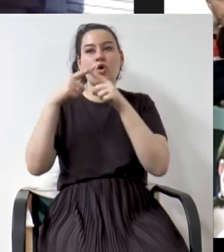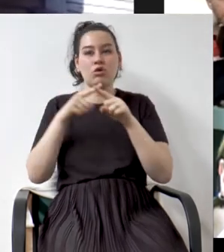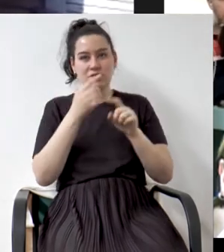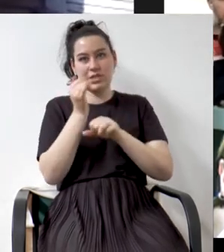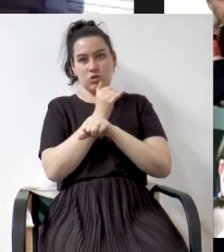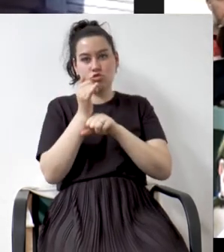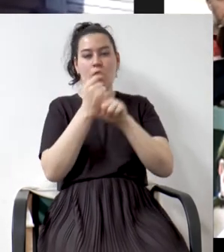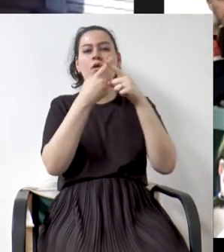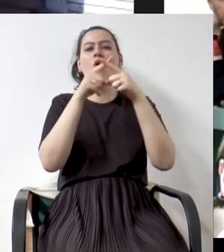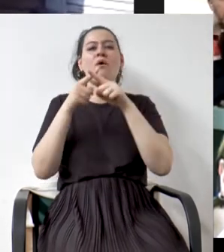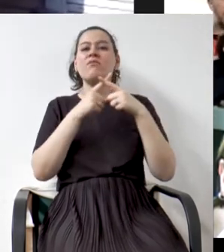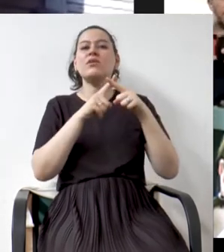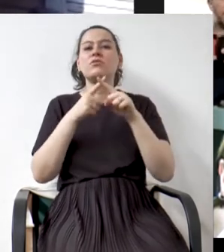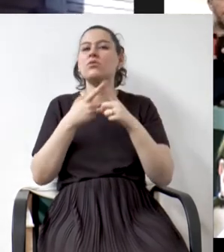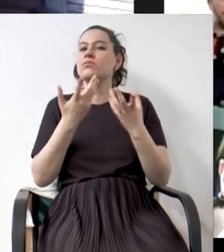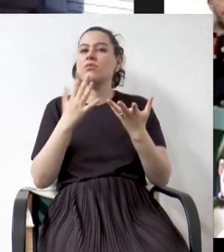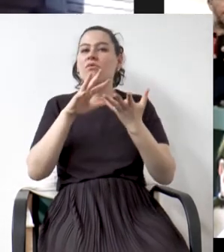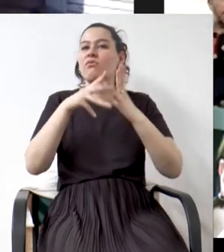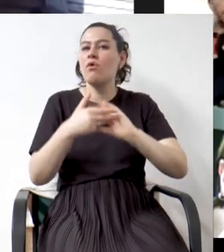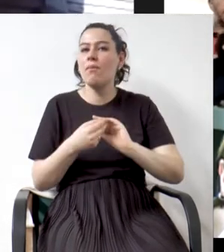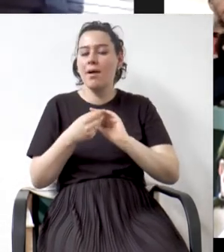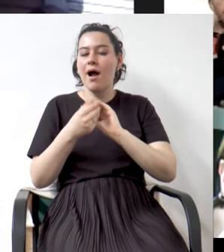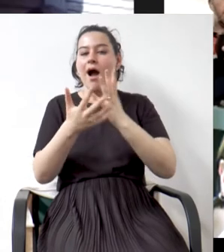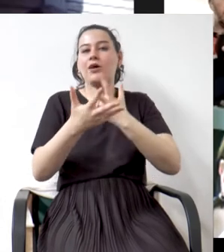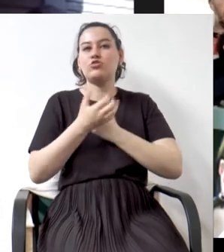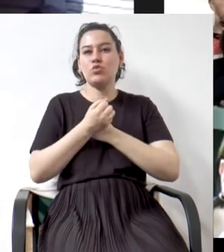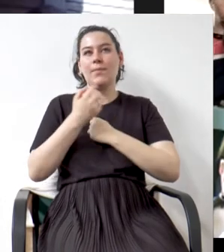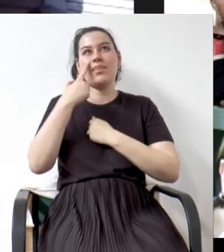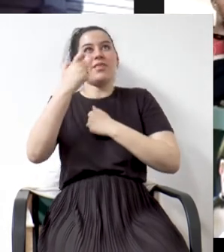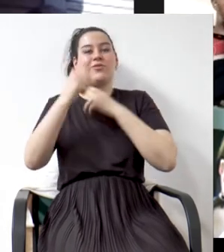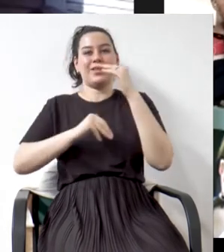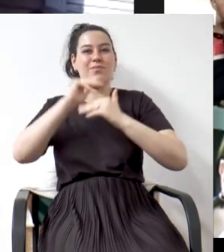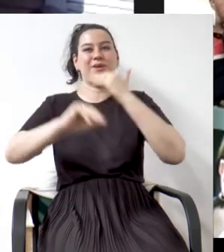son una herramienta de avance y progreso